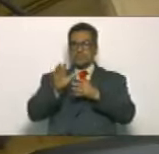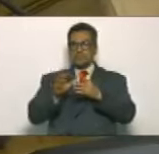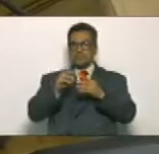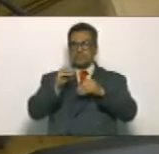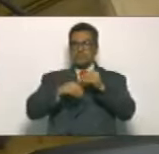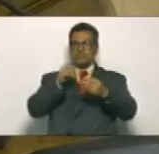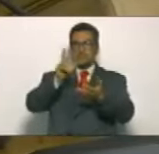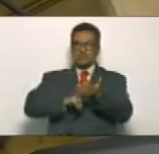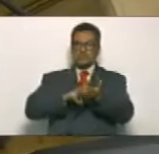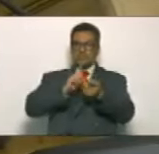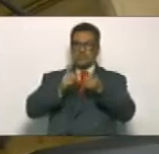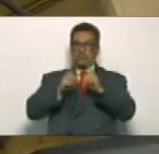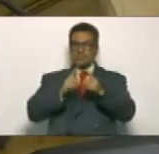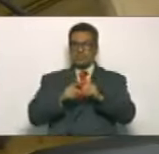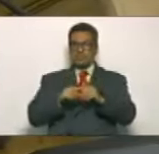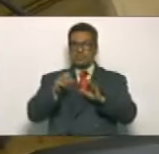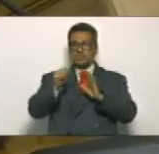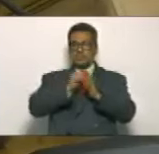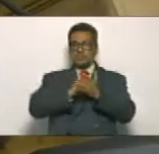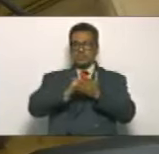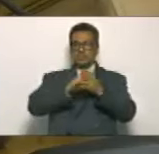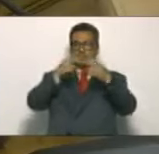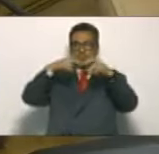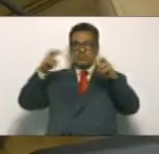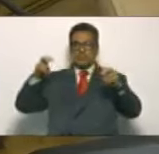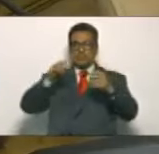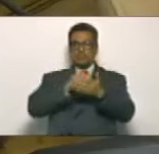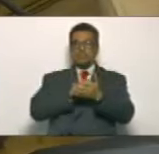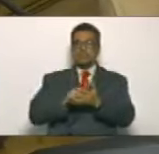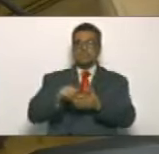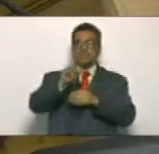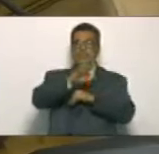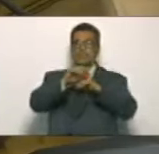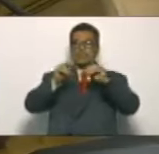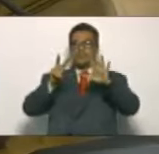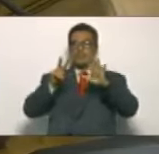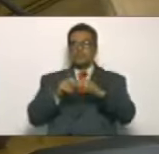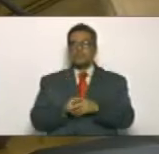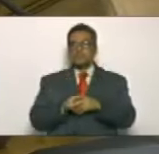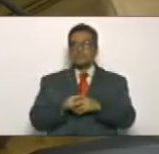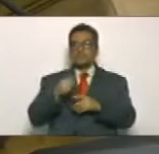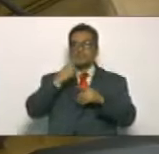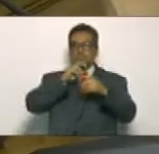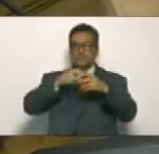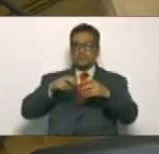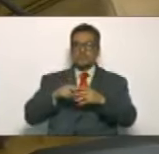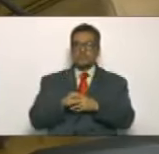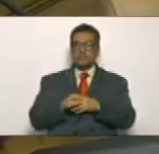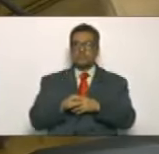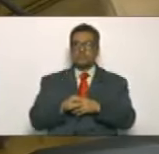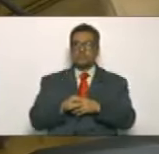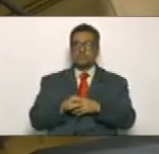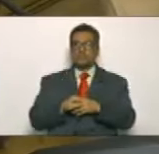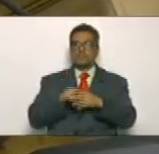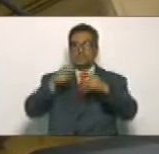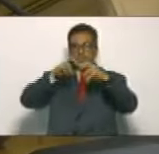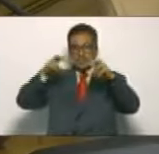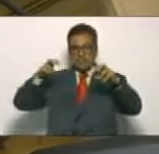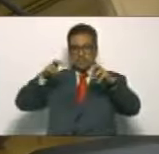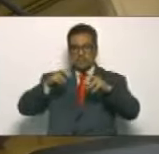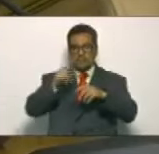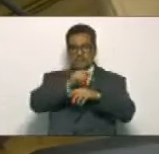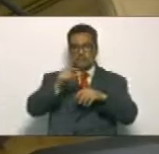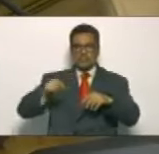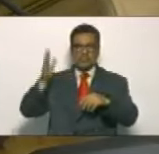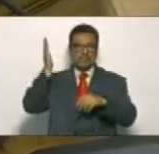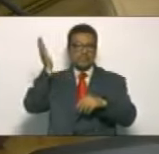propone aprobar con modificación la denominación del epígrafe del artículo 57, el cual queda redactado en los siguientes términos. Epígrafe,